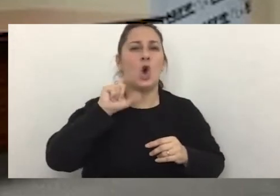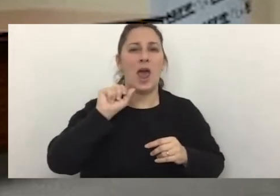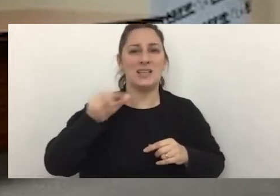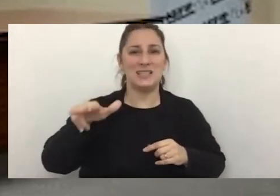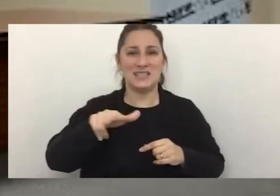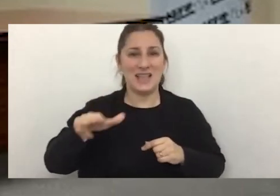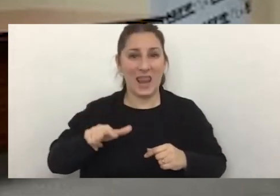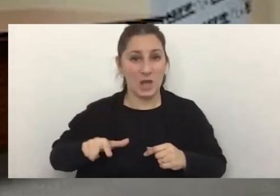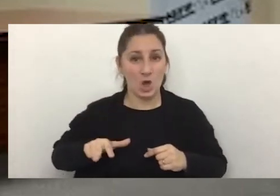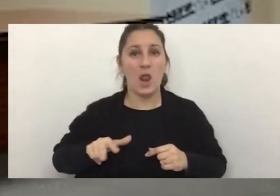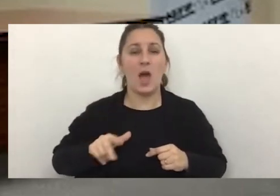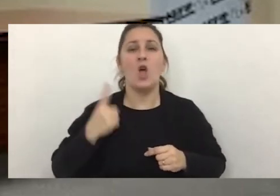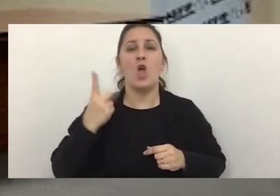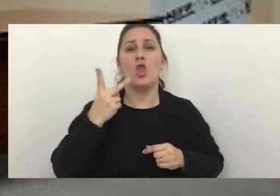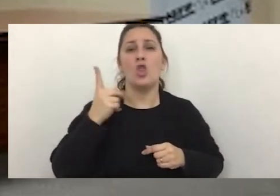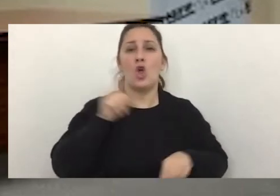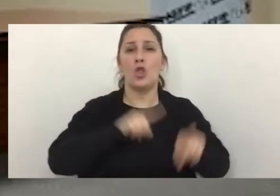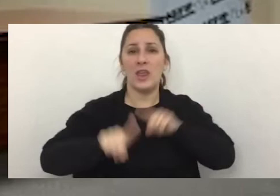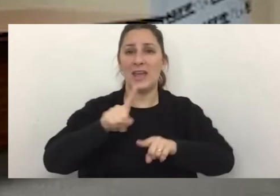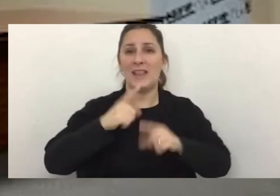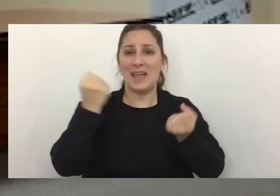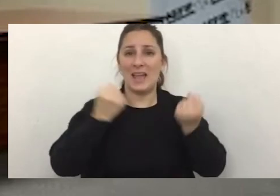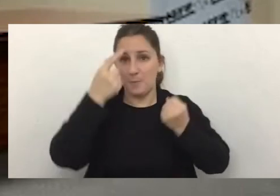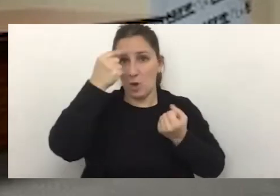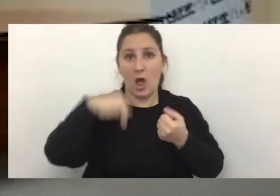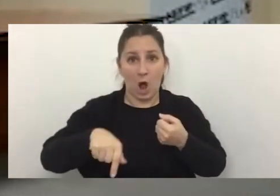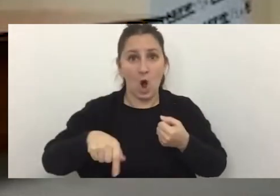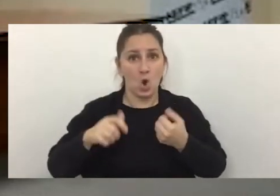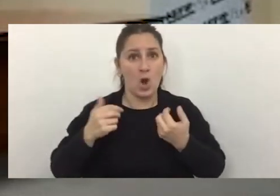de camioneros que están siendo procesados penalmente.